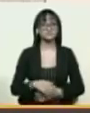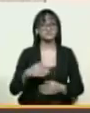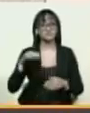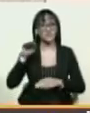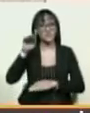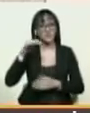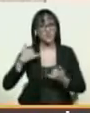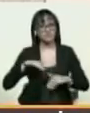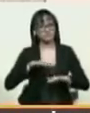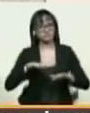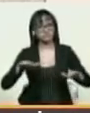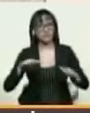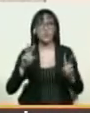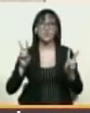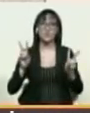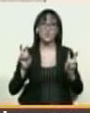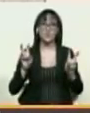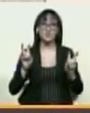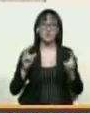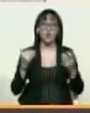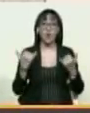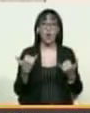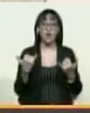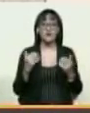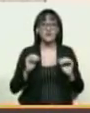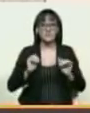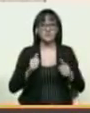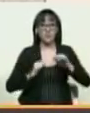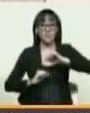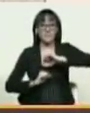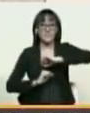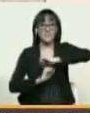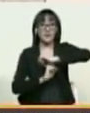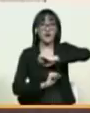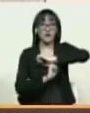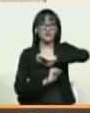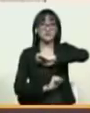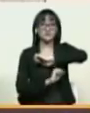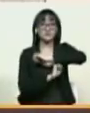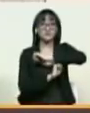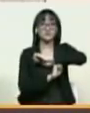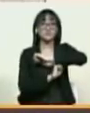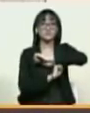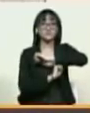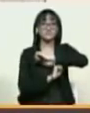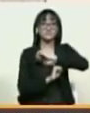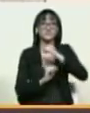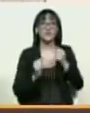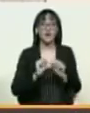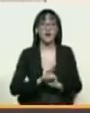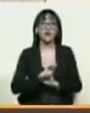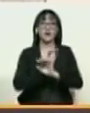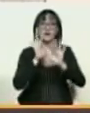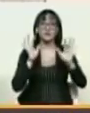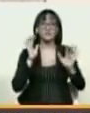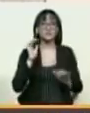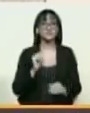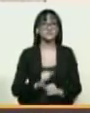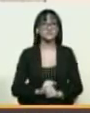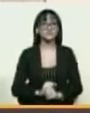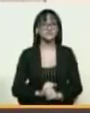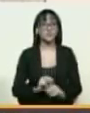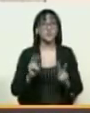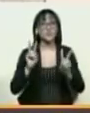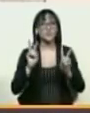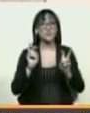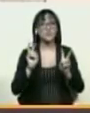próximas. Hoy hemos sentado las bases, y así ha quedado claro, de la época o de la nueva